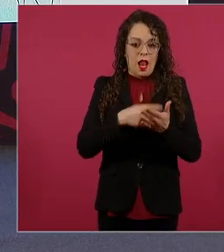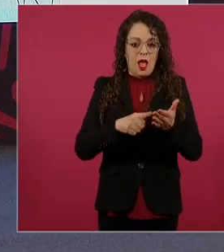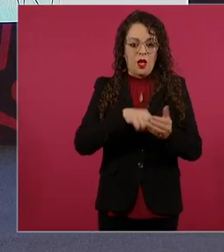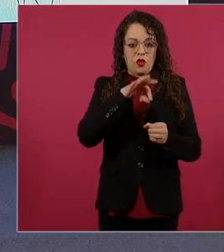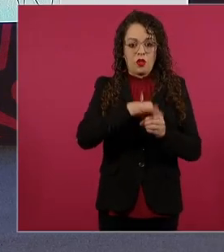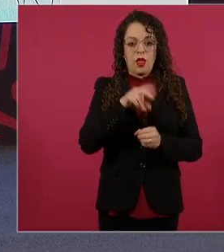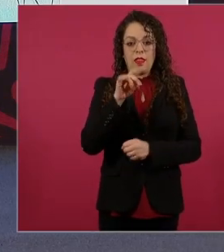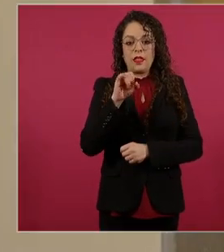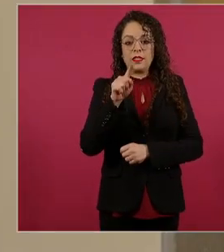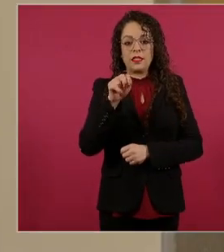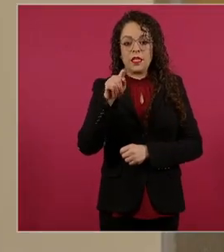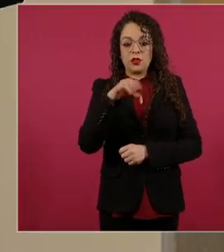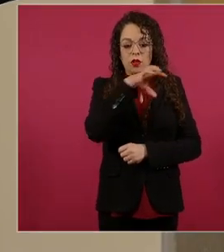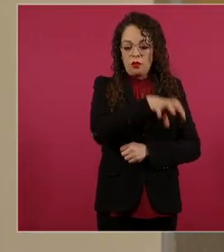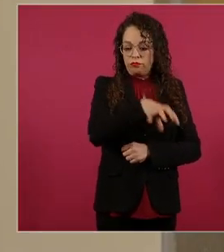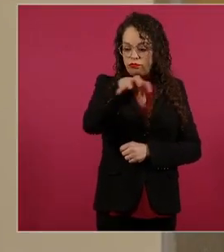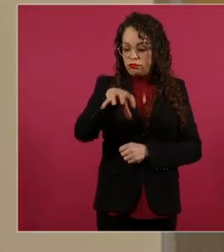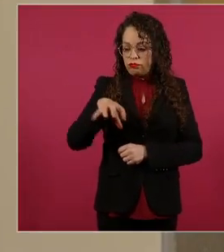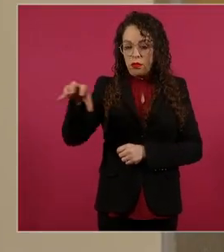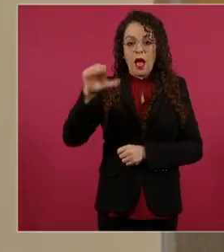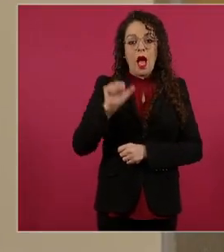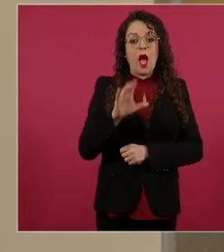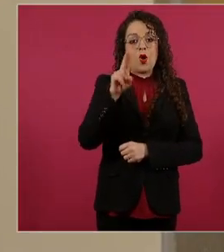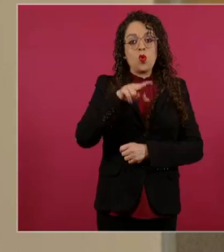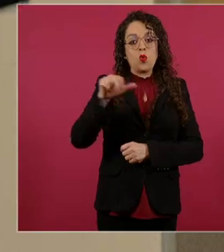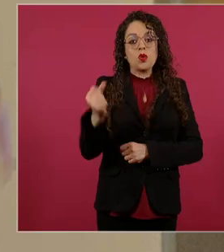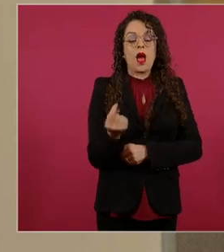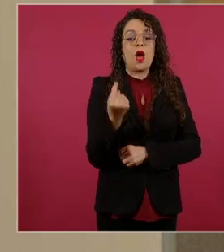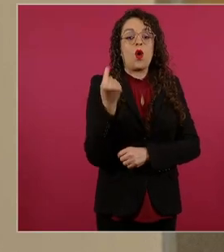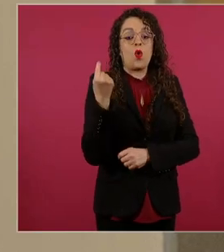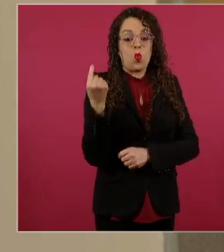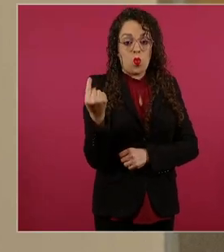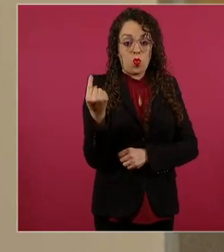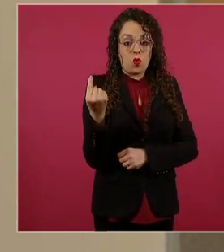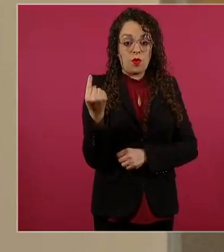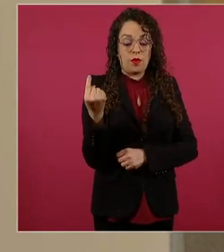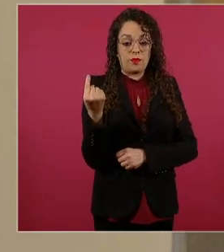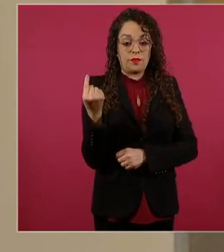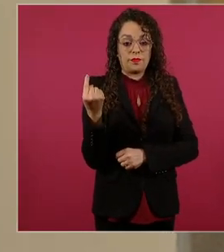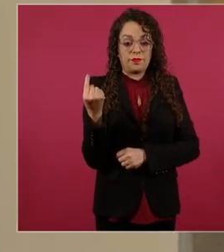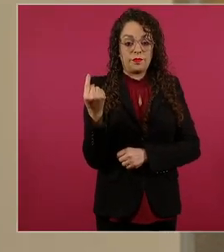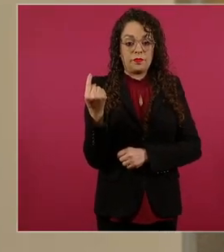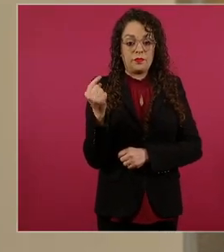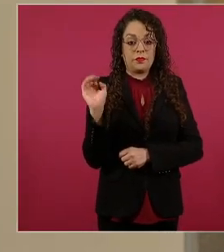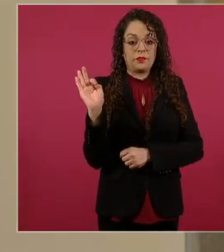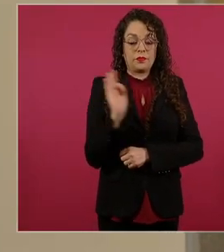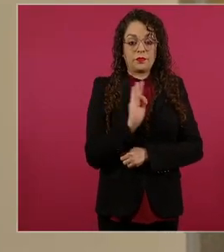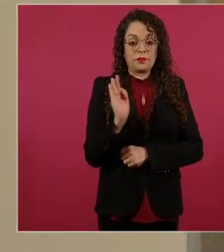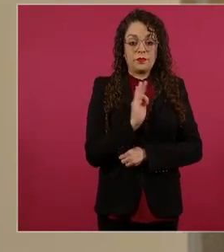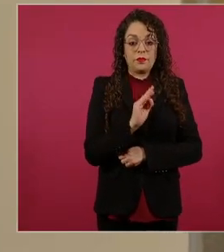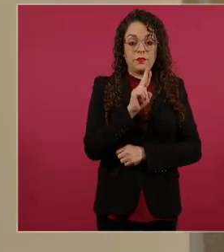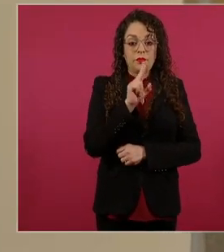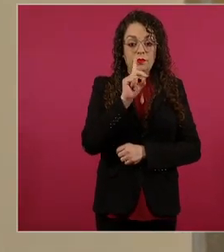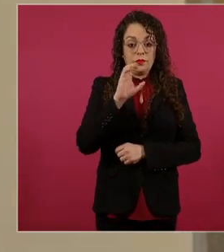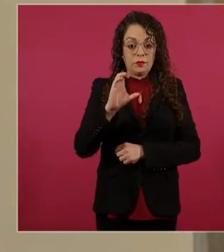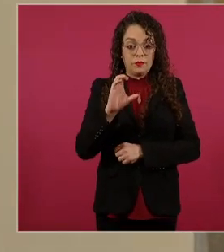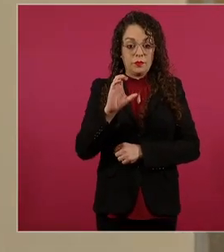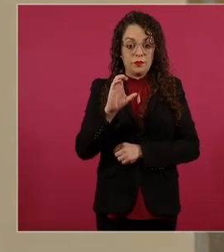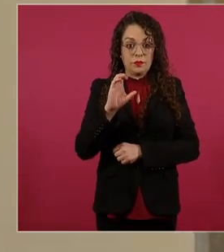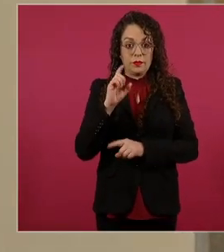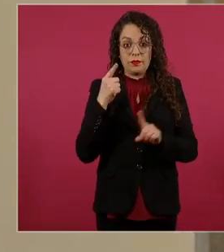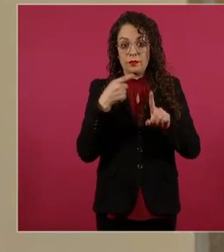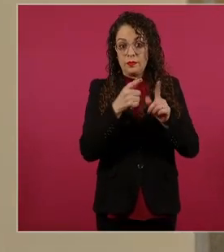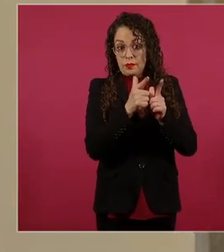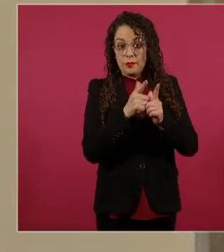acuña uno en el supuesto del que la UDC vaya con Morena